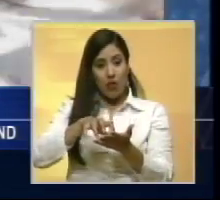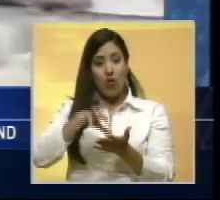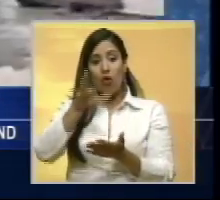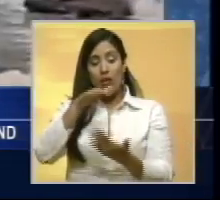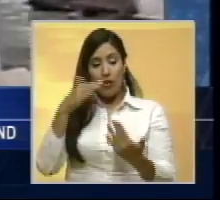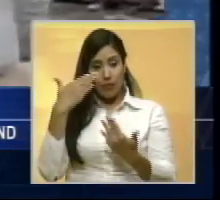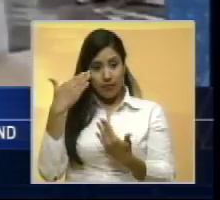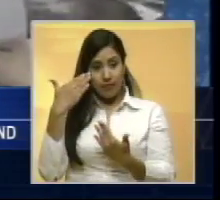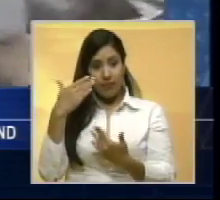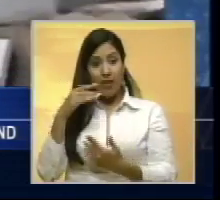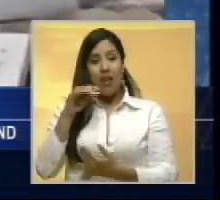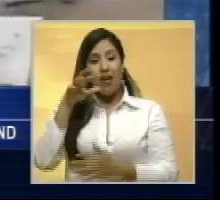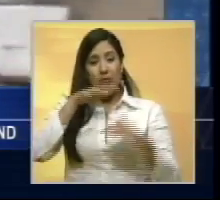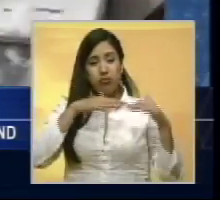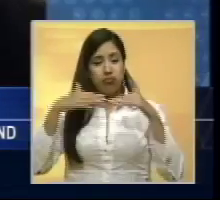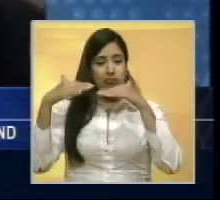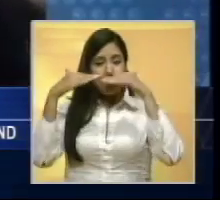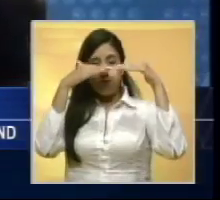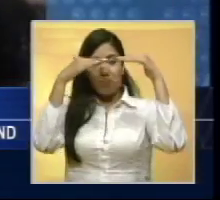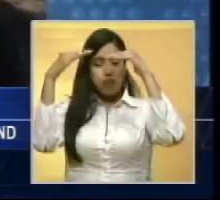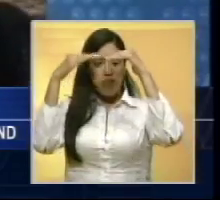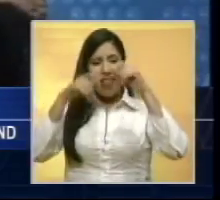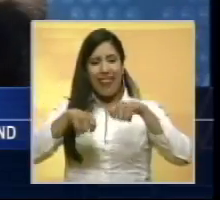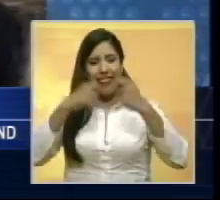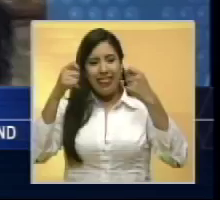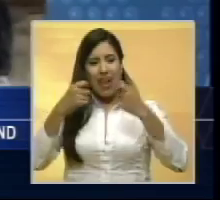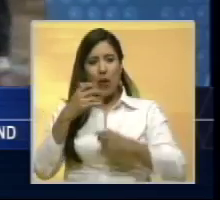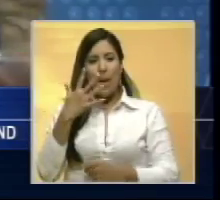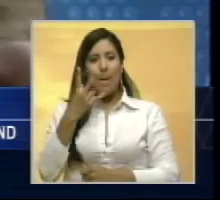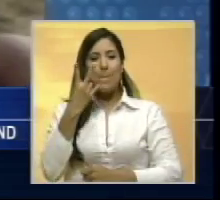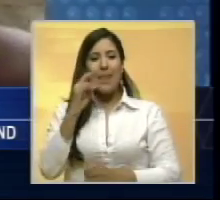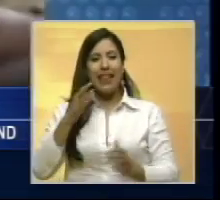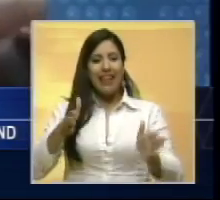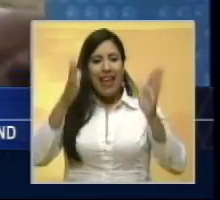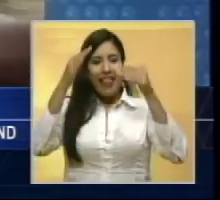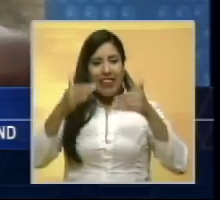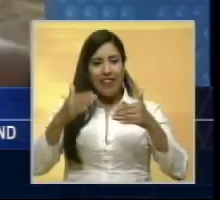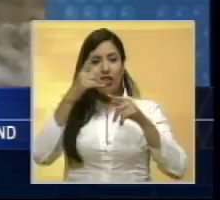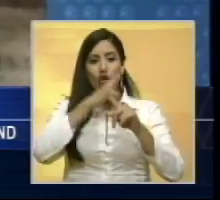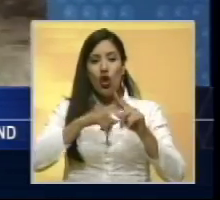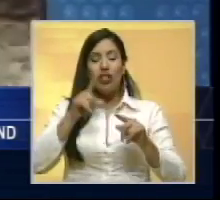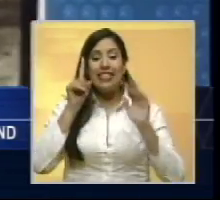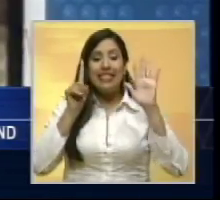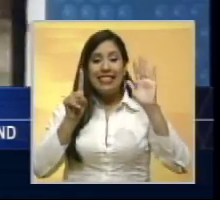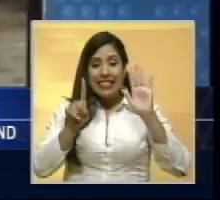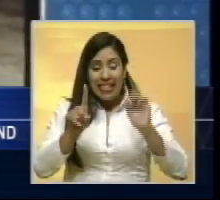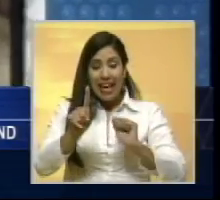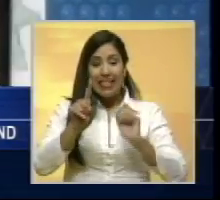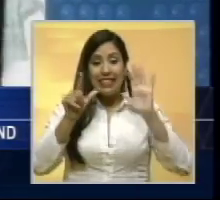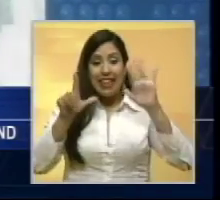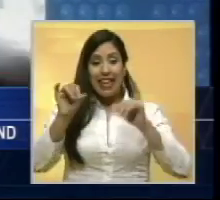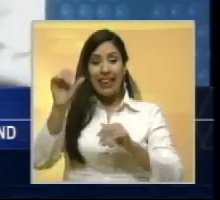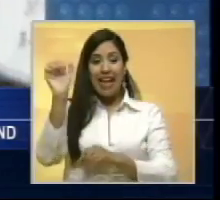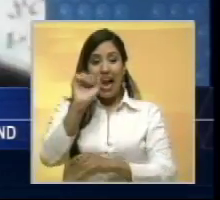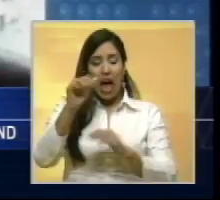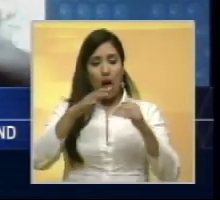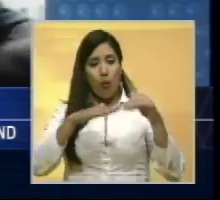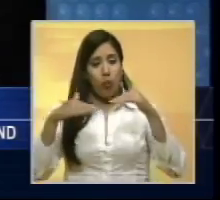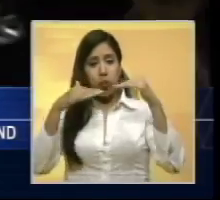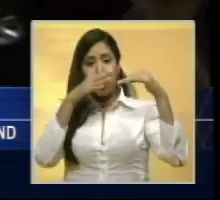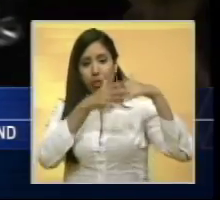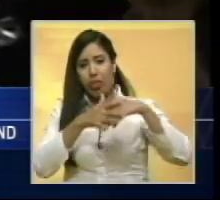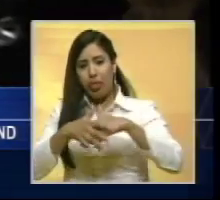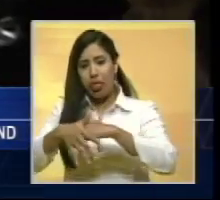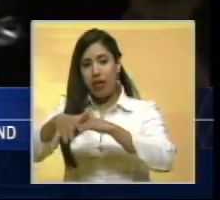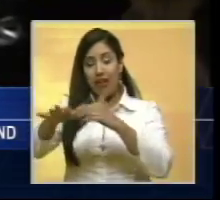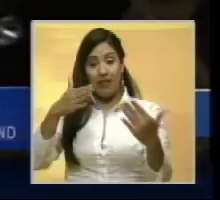estado de Maryland. Las inundaciones provocaron el daño de más de 20 edificios y unos 170 carros fueron arrastrados por las aguas. El gobernador